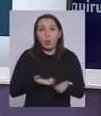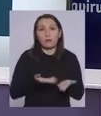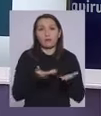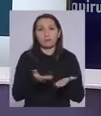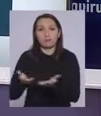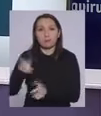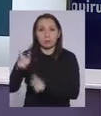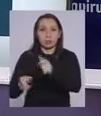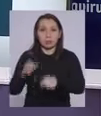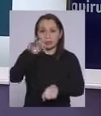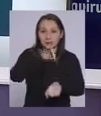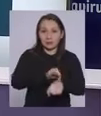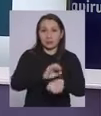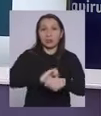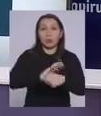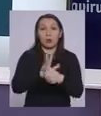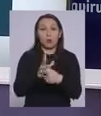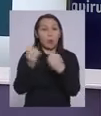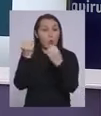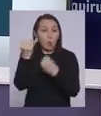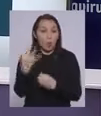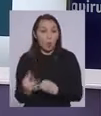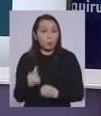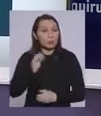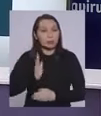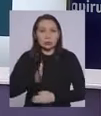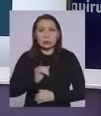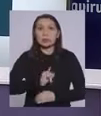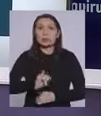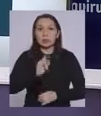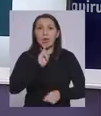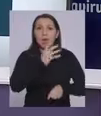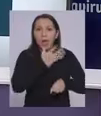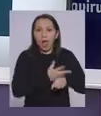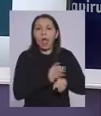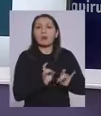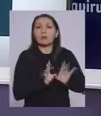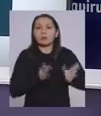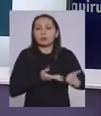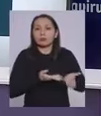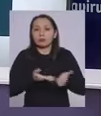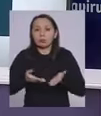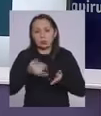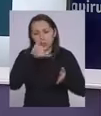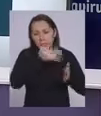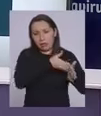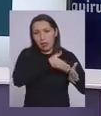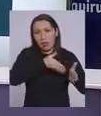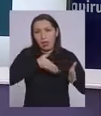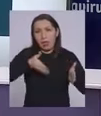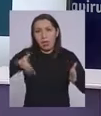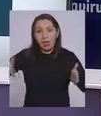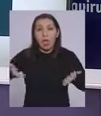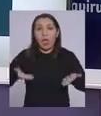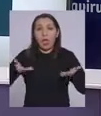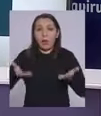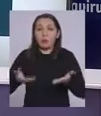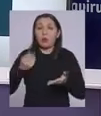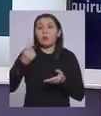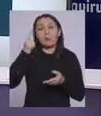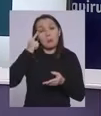coronavirus. Esta es una cifra que hemos mantenido constante a lo largo de todo este periodo y que, sin embargo,